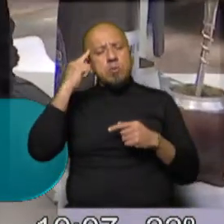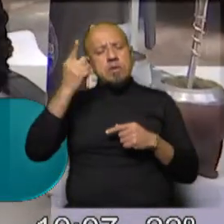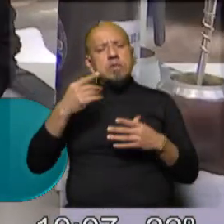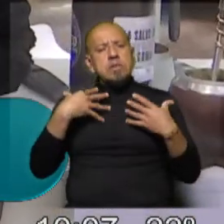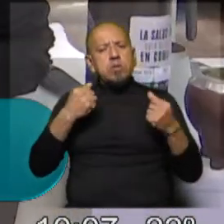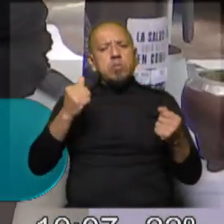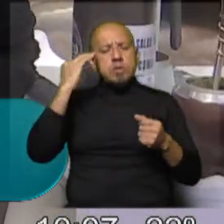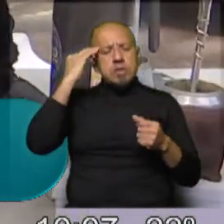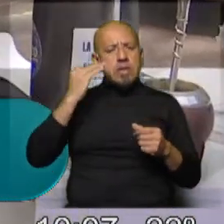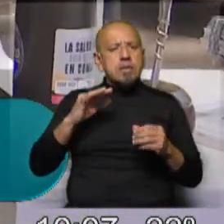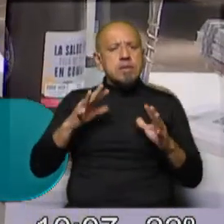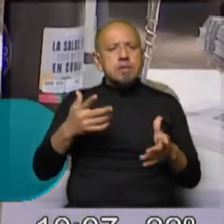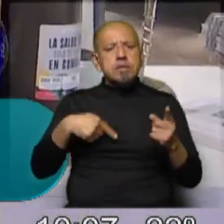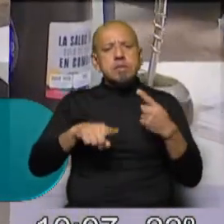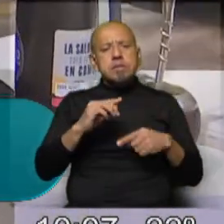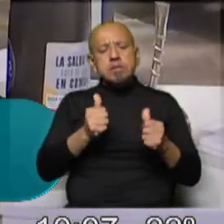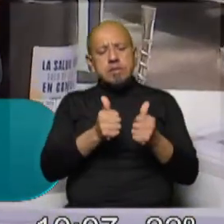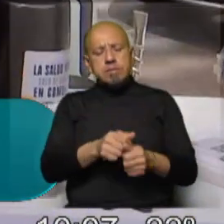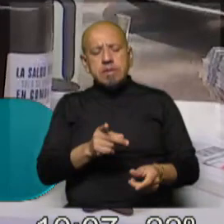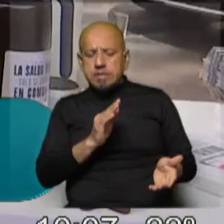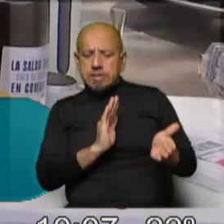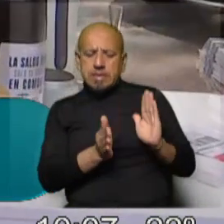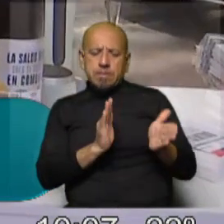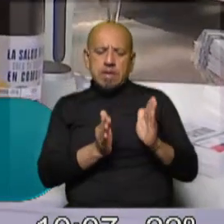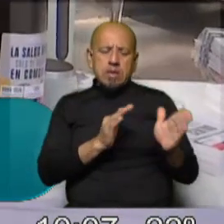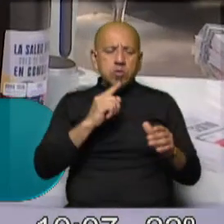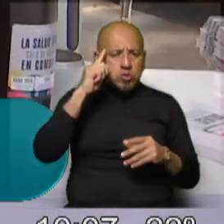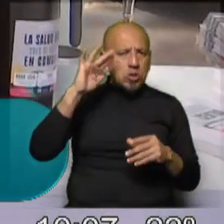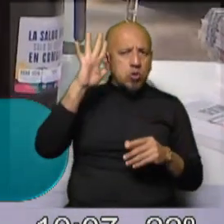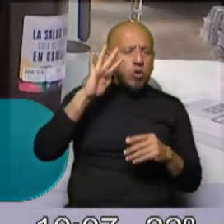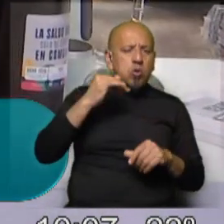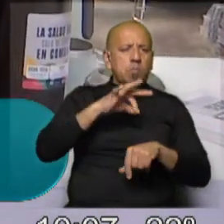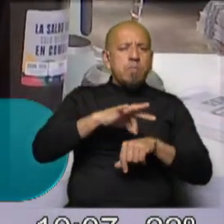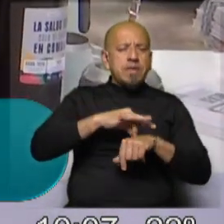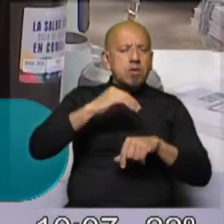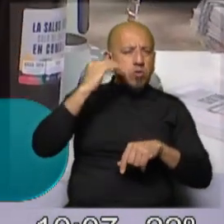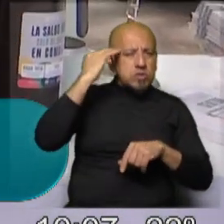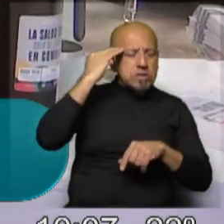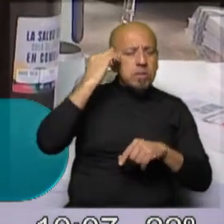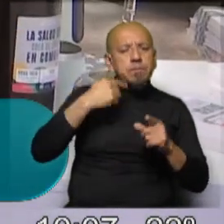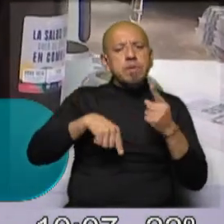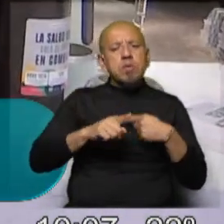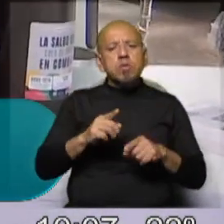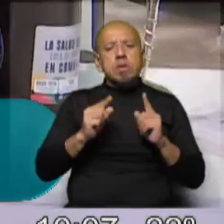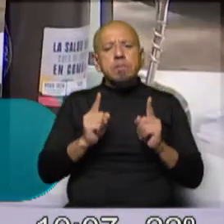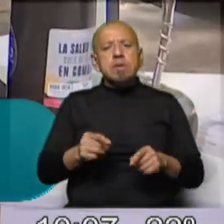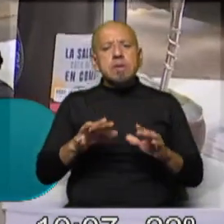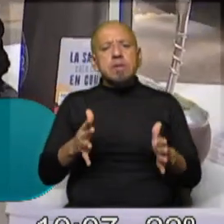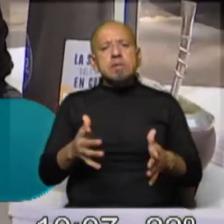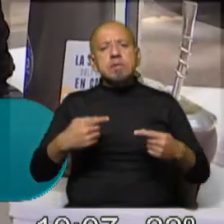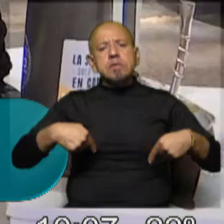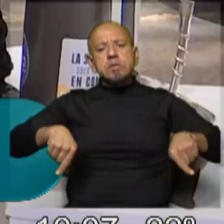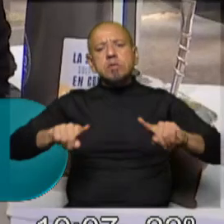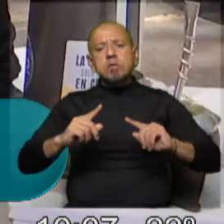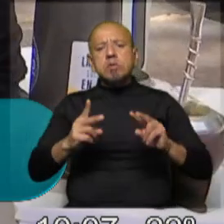es únicamente quizás el acompañamiento terapéutico de un psicólogo, un psiquiatra, lo que corresponde en cada uno de los casos, pero también tiene que ver con la